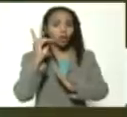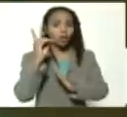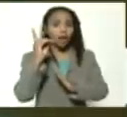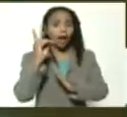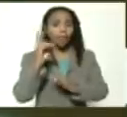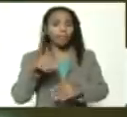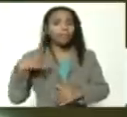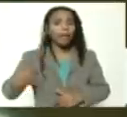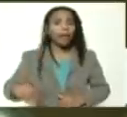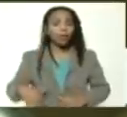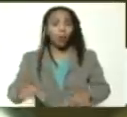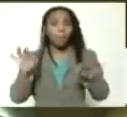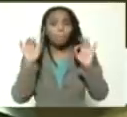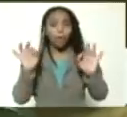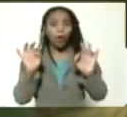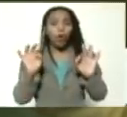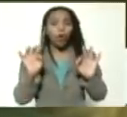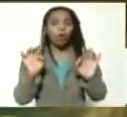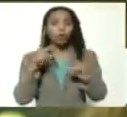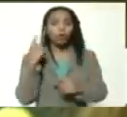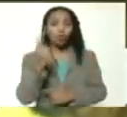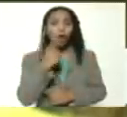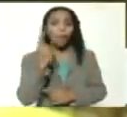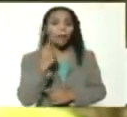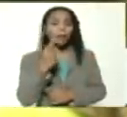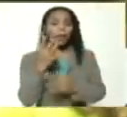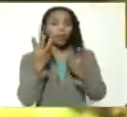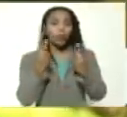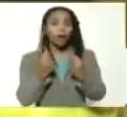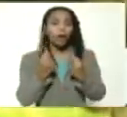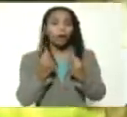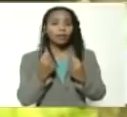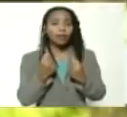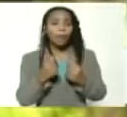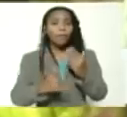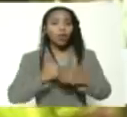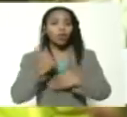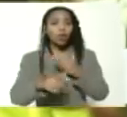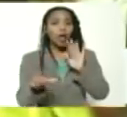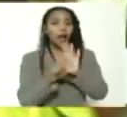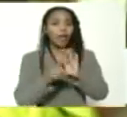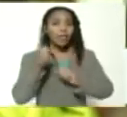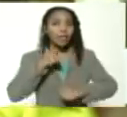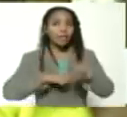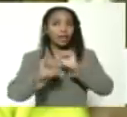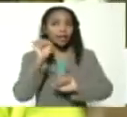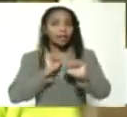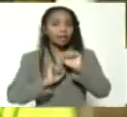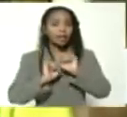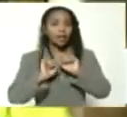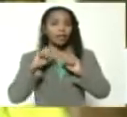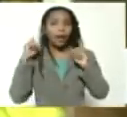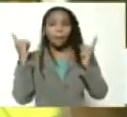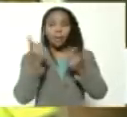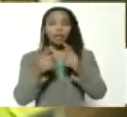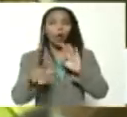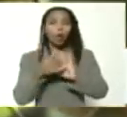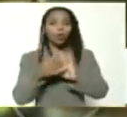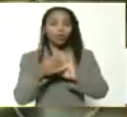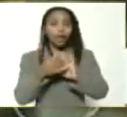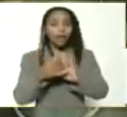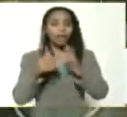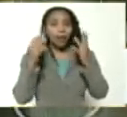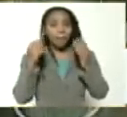específicos. Solamente los voy a enumerar. Proyecto de ley para la defensa del ambiente y contra el maltrato animal. Proyecto de ley